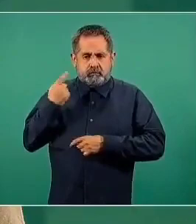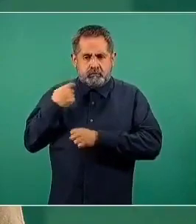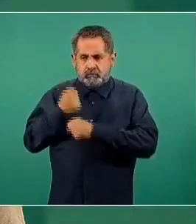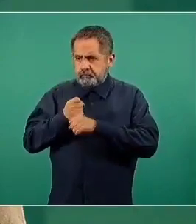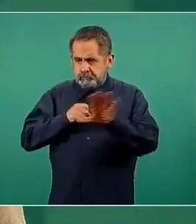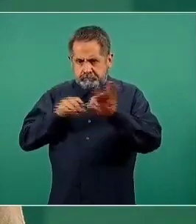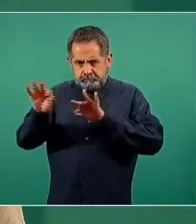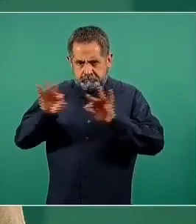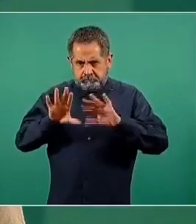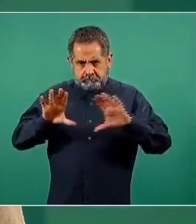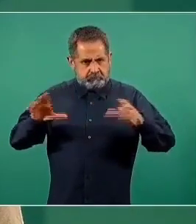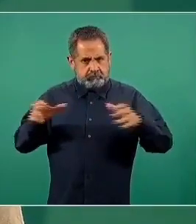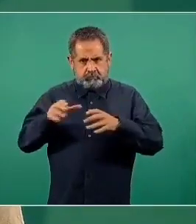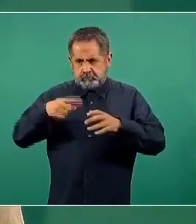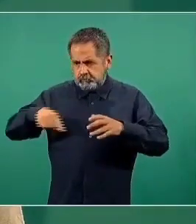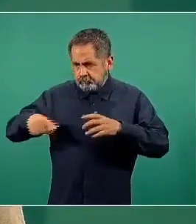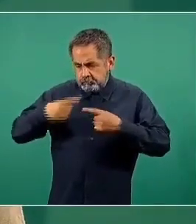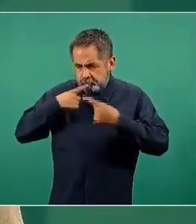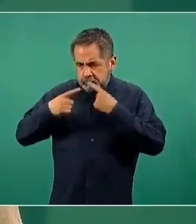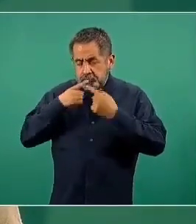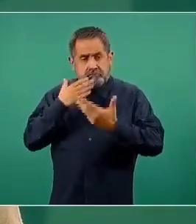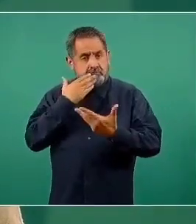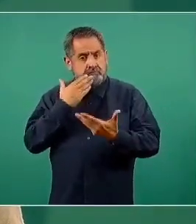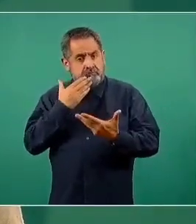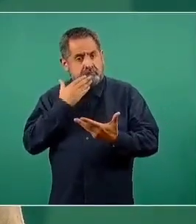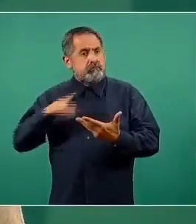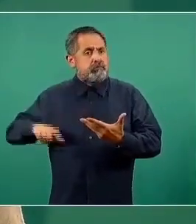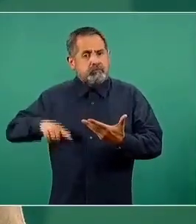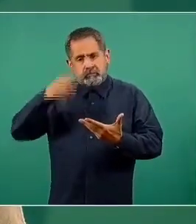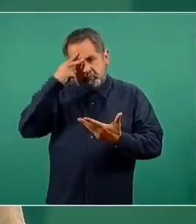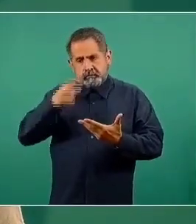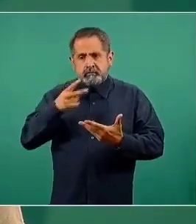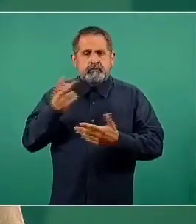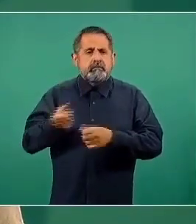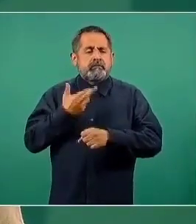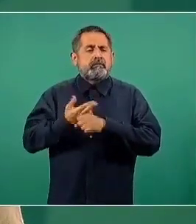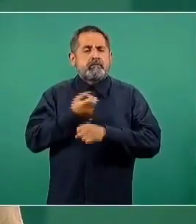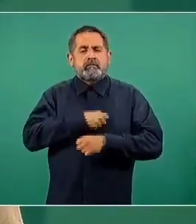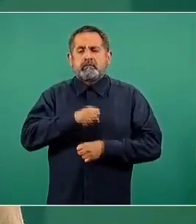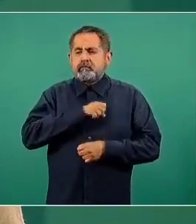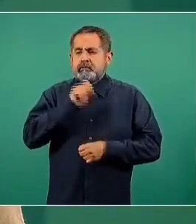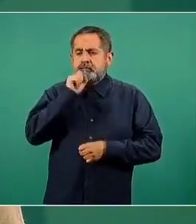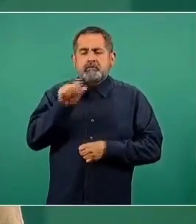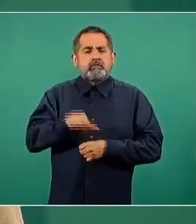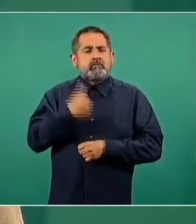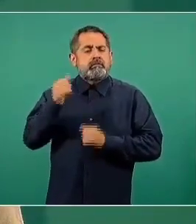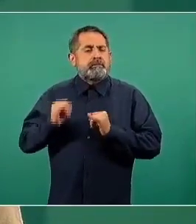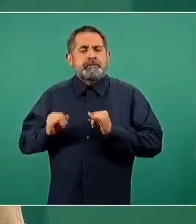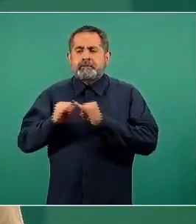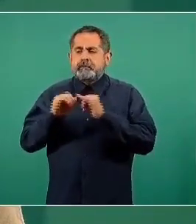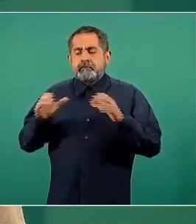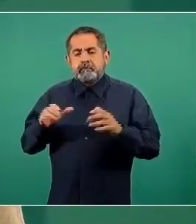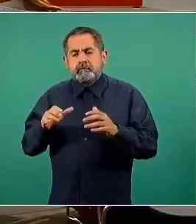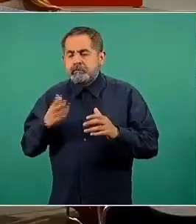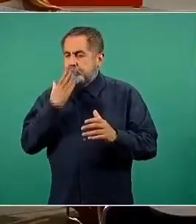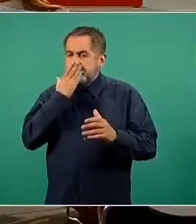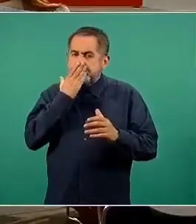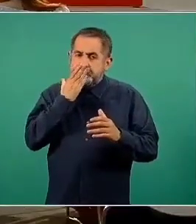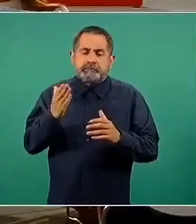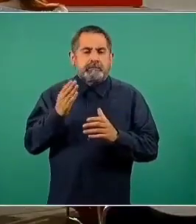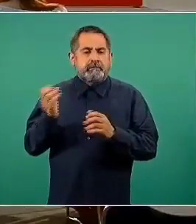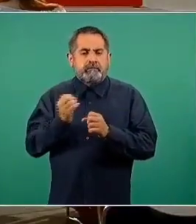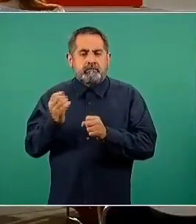desde el principio lo vimos por parte del Gobierno de México, no solo la Secretaría de Salud, sino también otras dependencias, como una gran